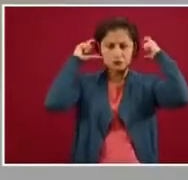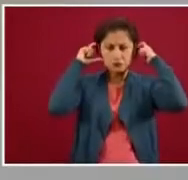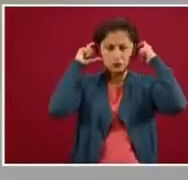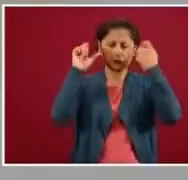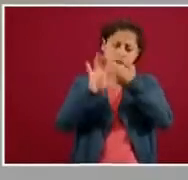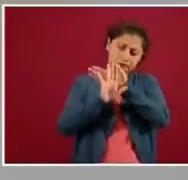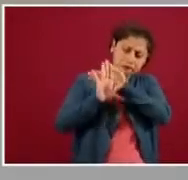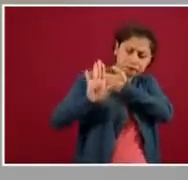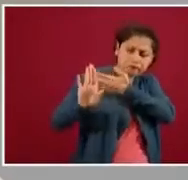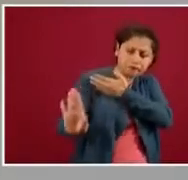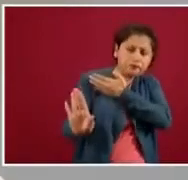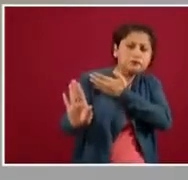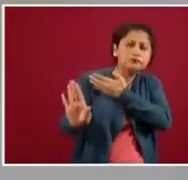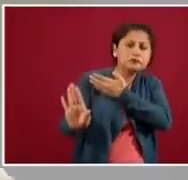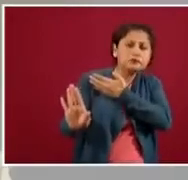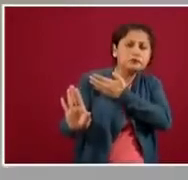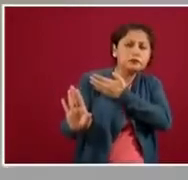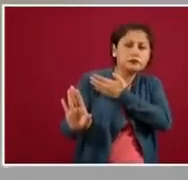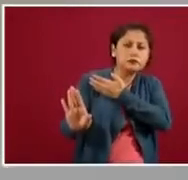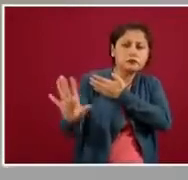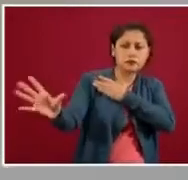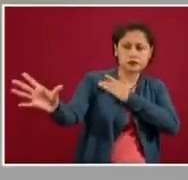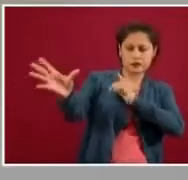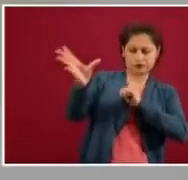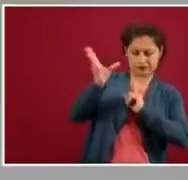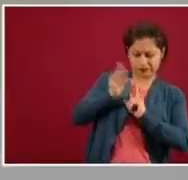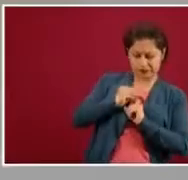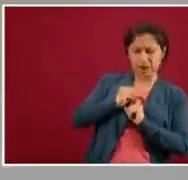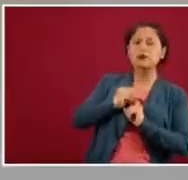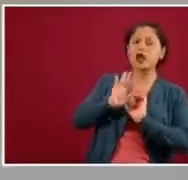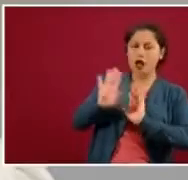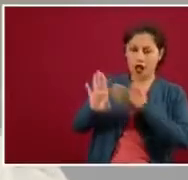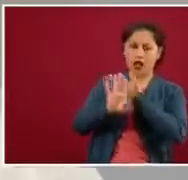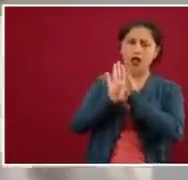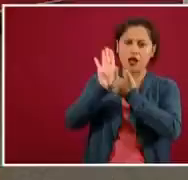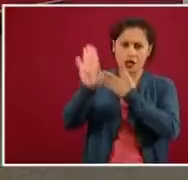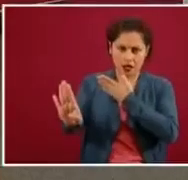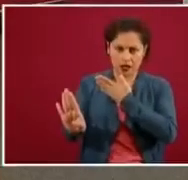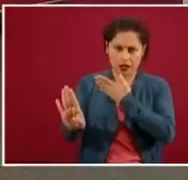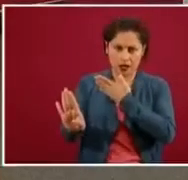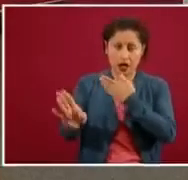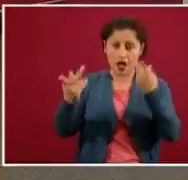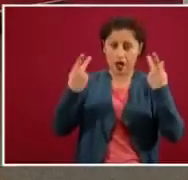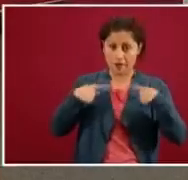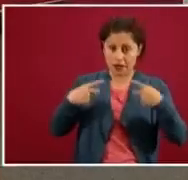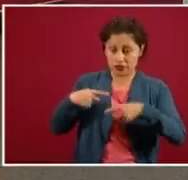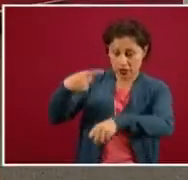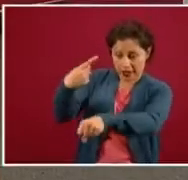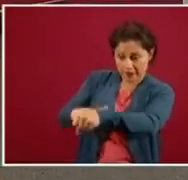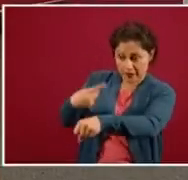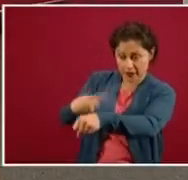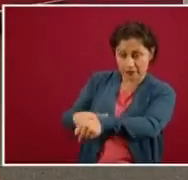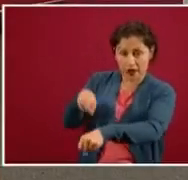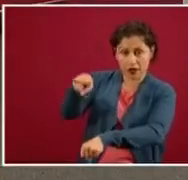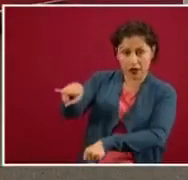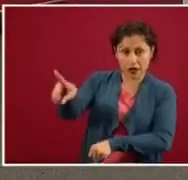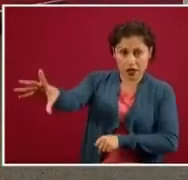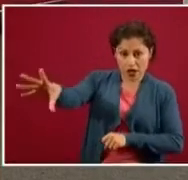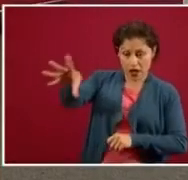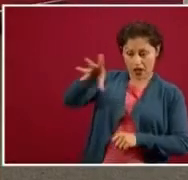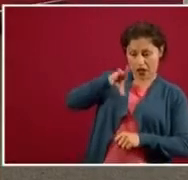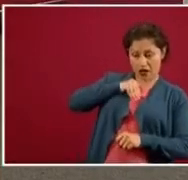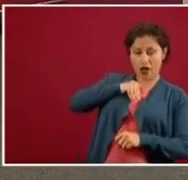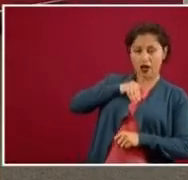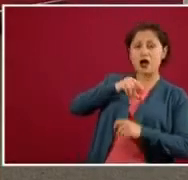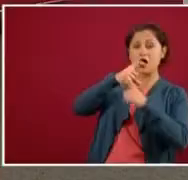a disminuir la probabilidad de que el contagiante, es decir, la persona enferma, propague el virus. Pero se conoce